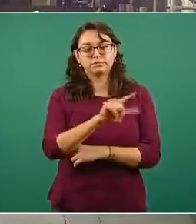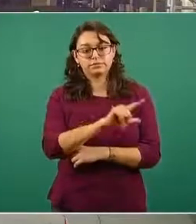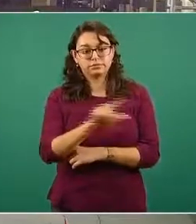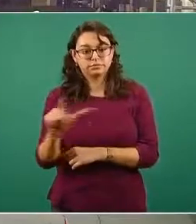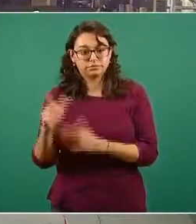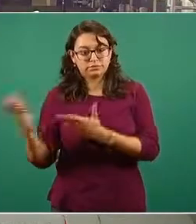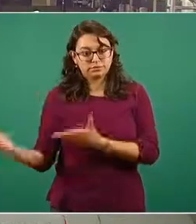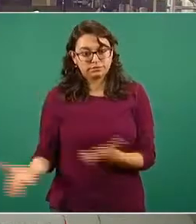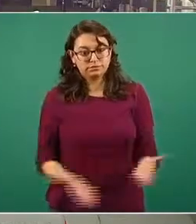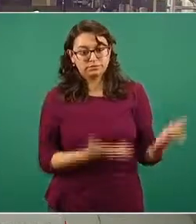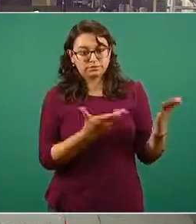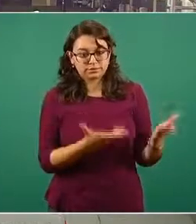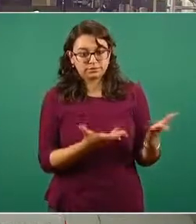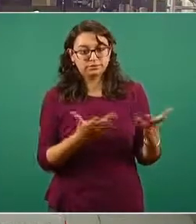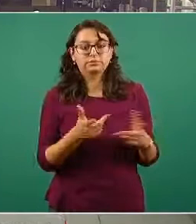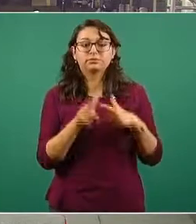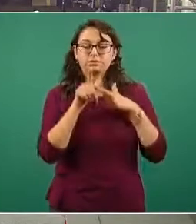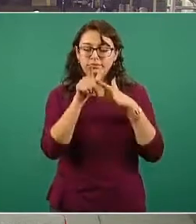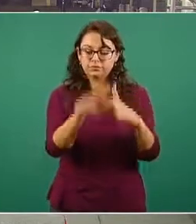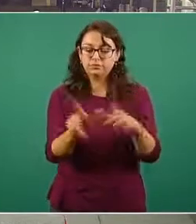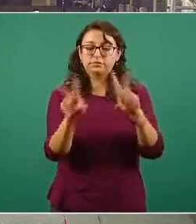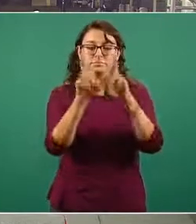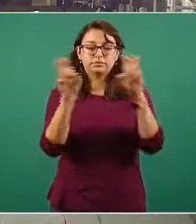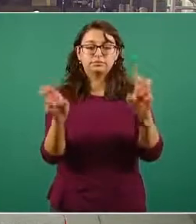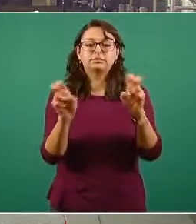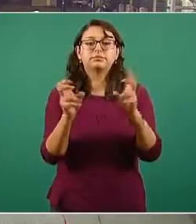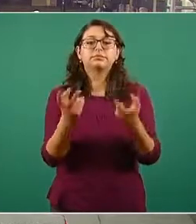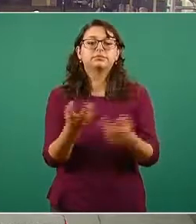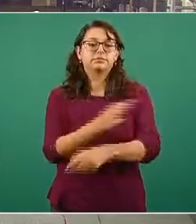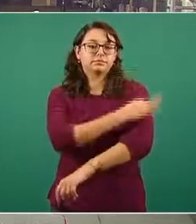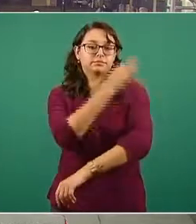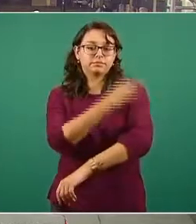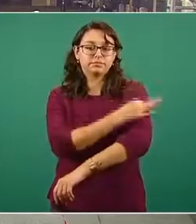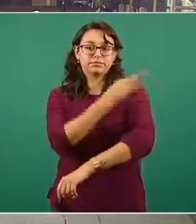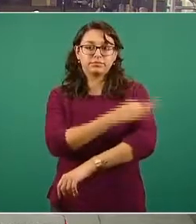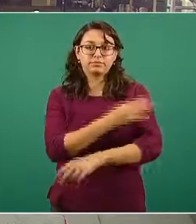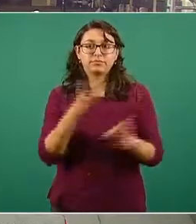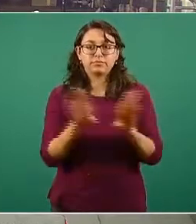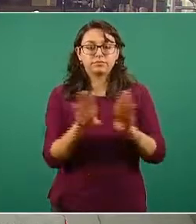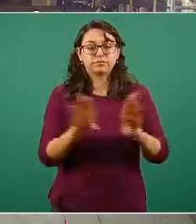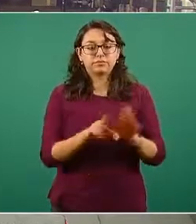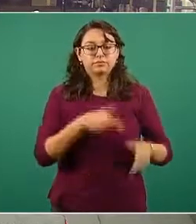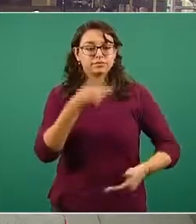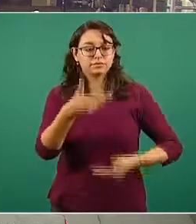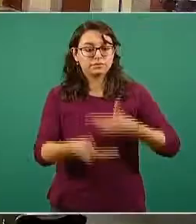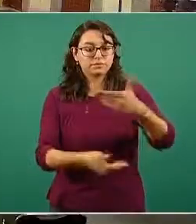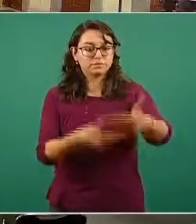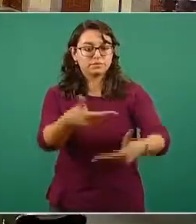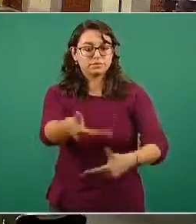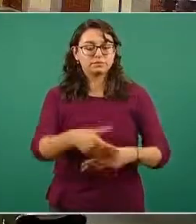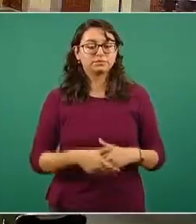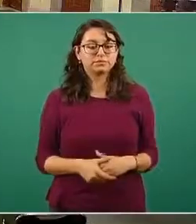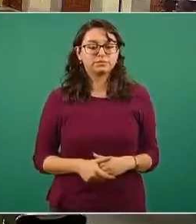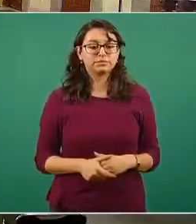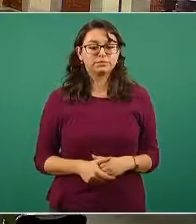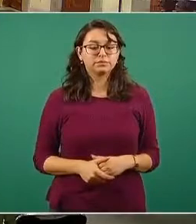Hugo López-Gatell para que nos pueda presentar lo relacionado al avance de la campaña de vacunación.